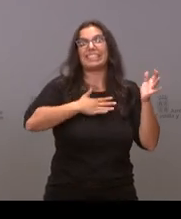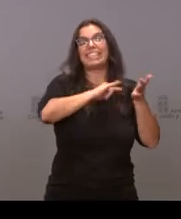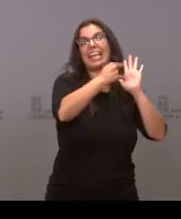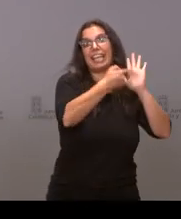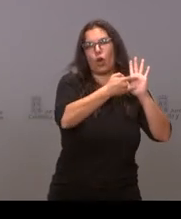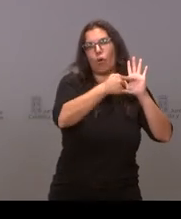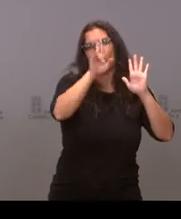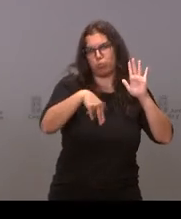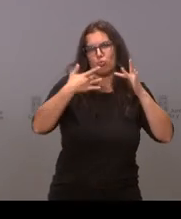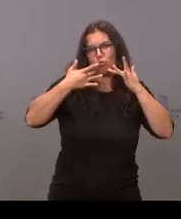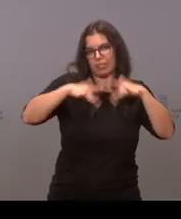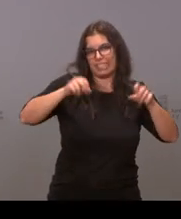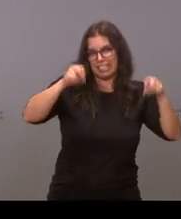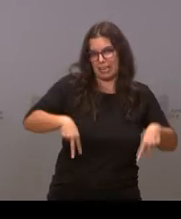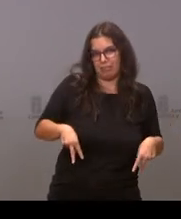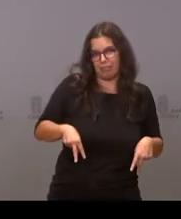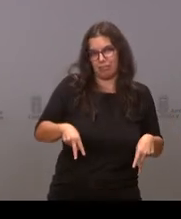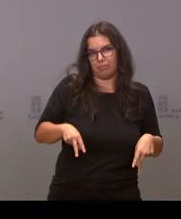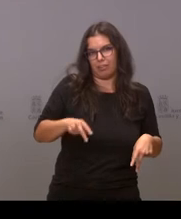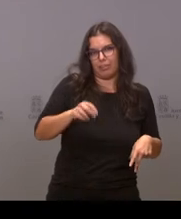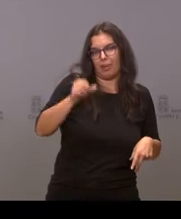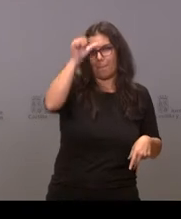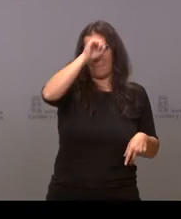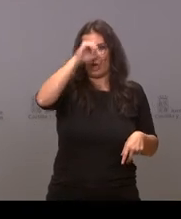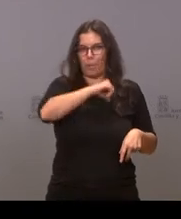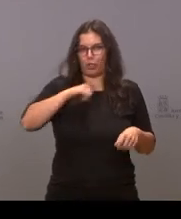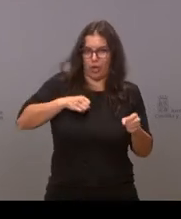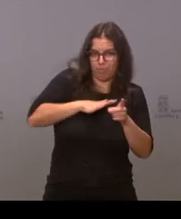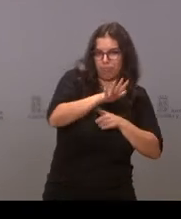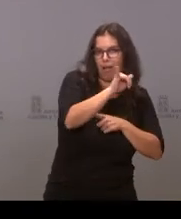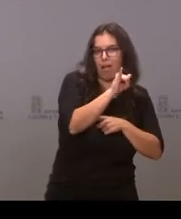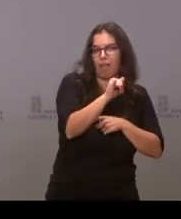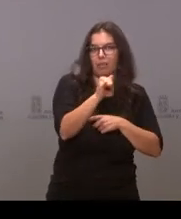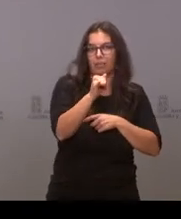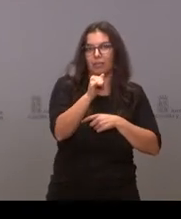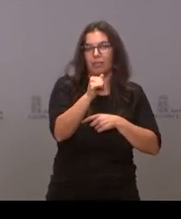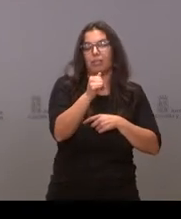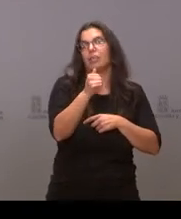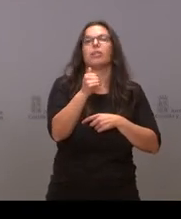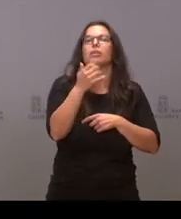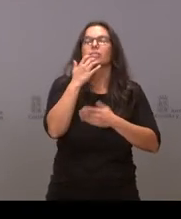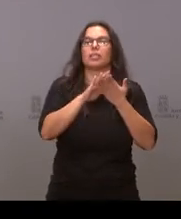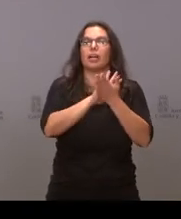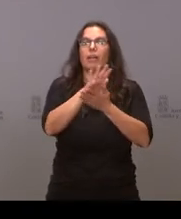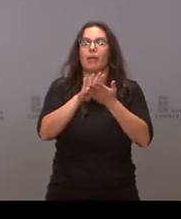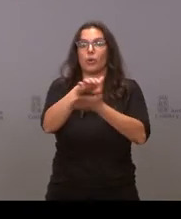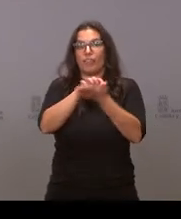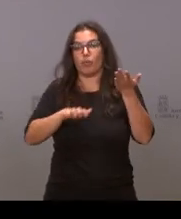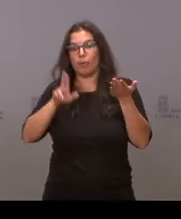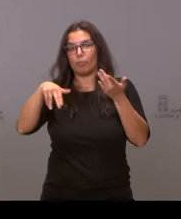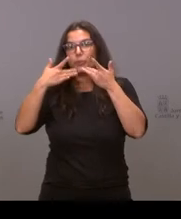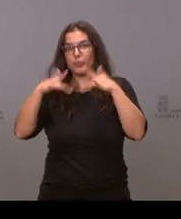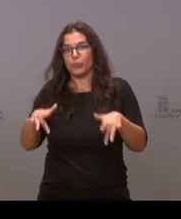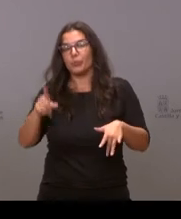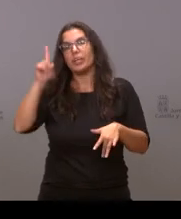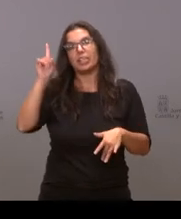por tanto si hablamos en otras ocasiones que los informes son objetivos tenemos que apoyarnos